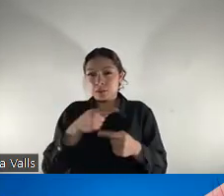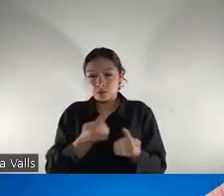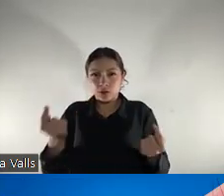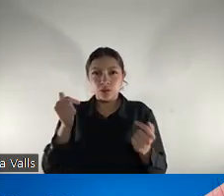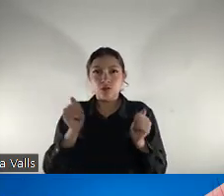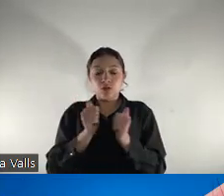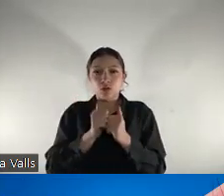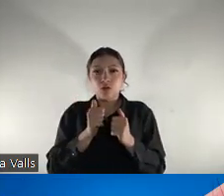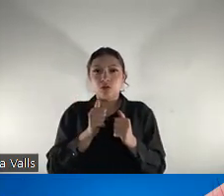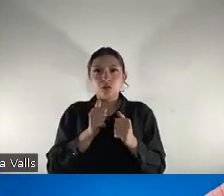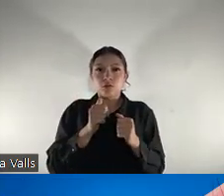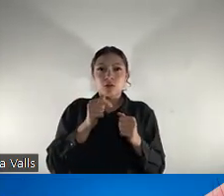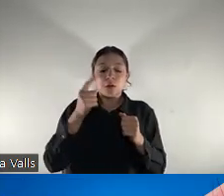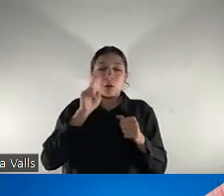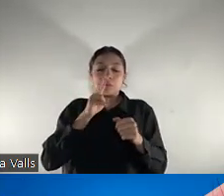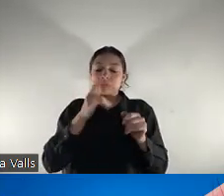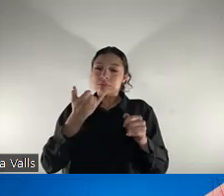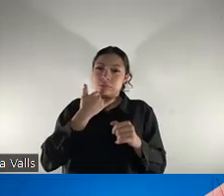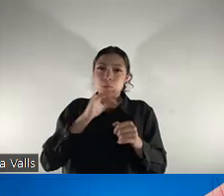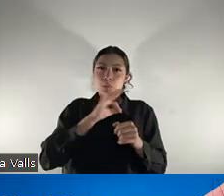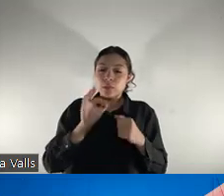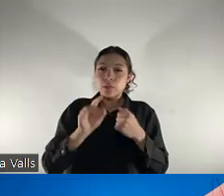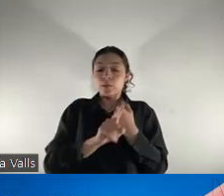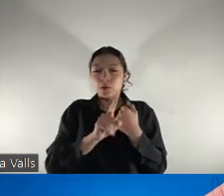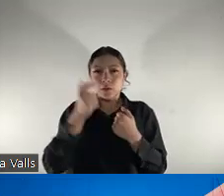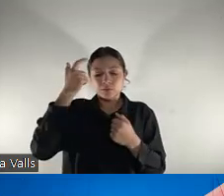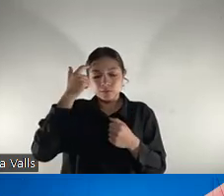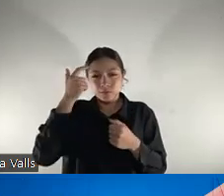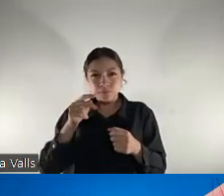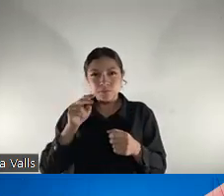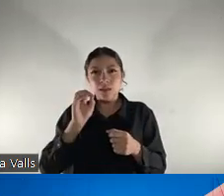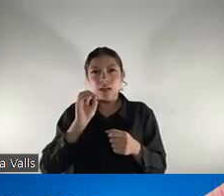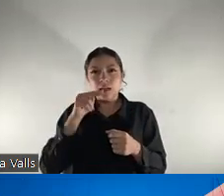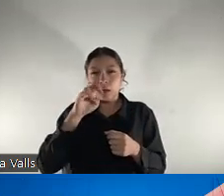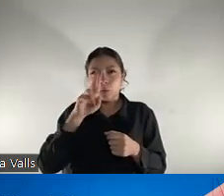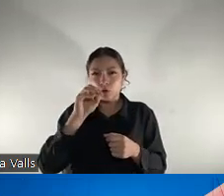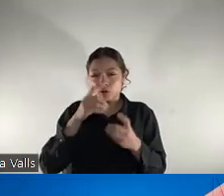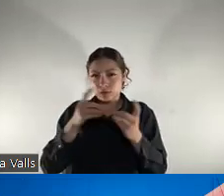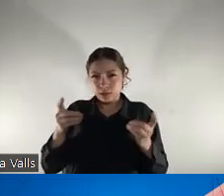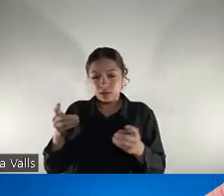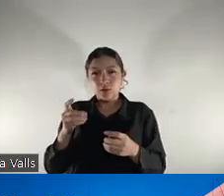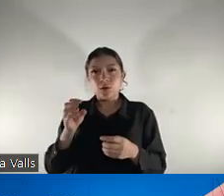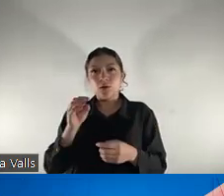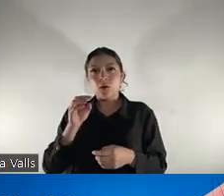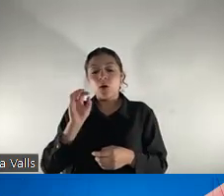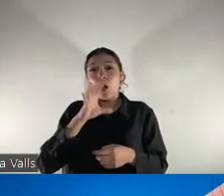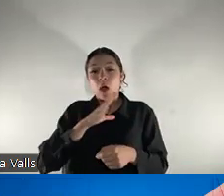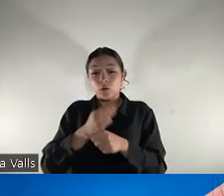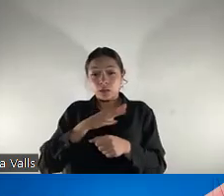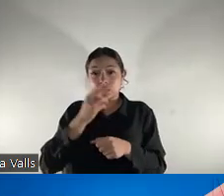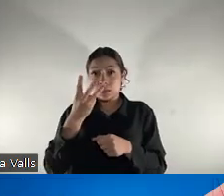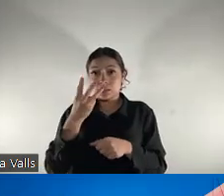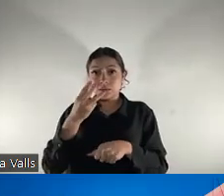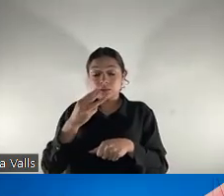o sospecha de los trastornos del neurodesarrollo alrededor de todo el estado. Actualmente tenemos 3 clínicas activas, que